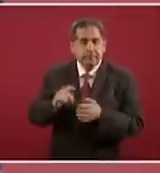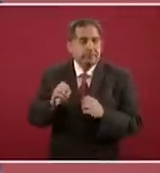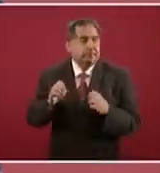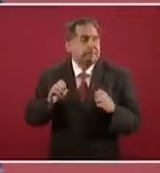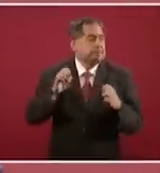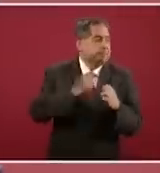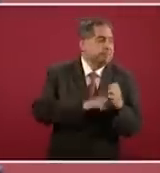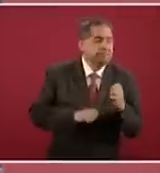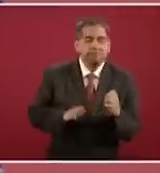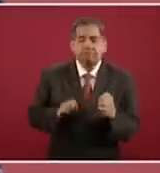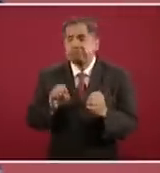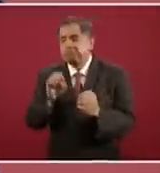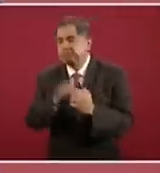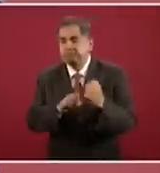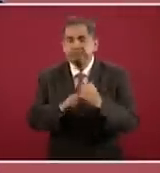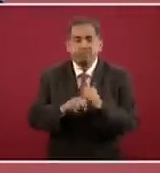engañar,